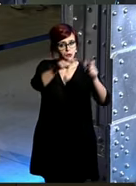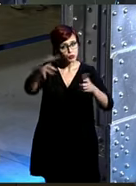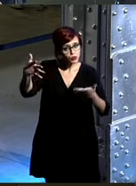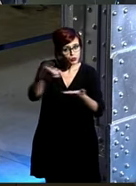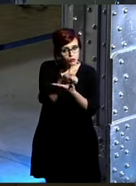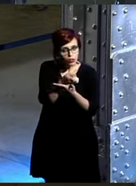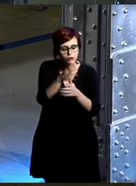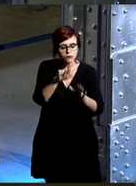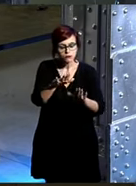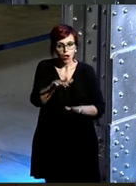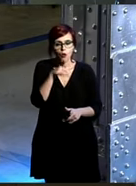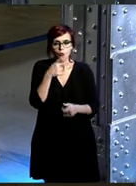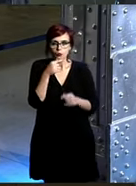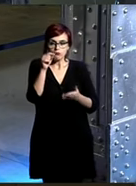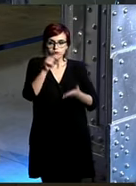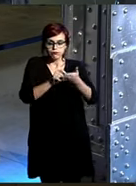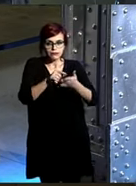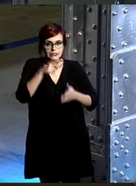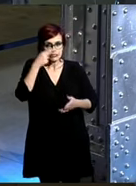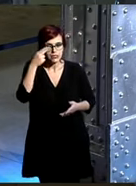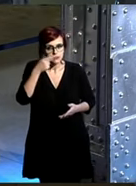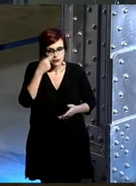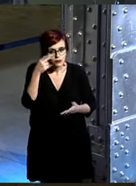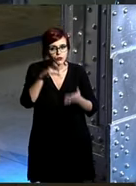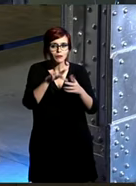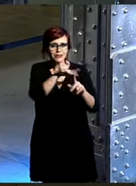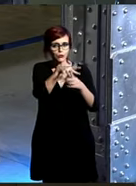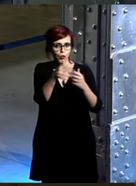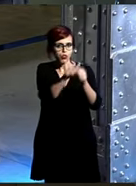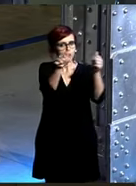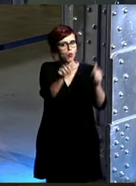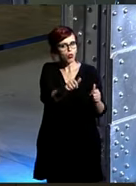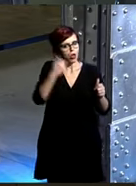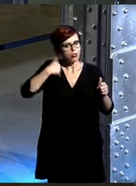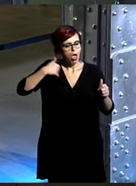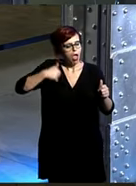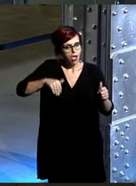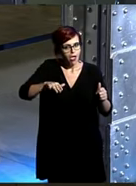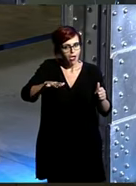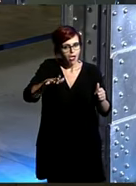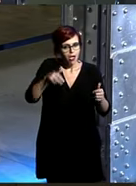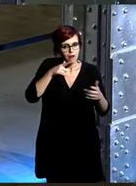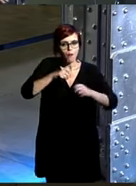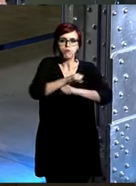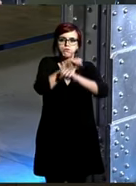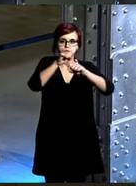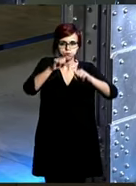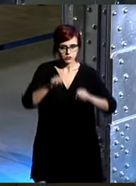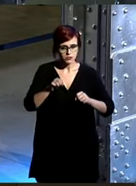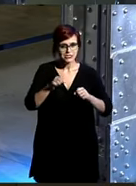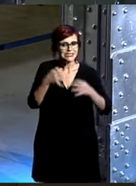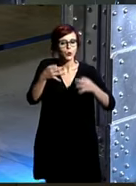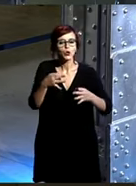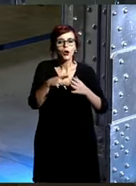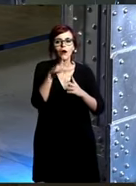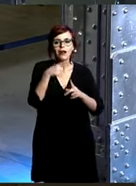que estamos viviendo un momento muy interesante en el que este cambio de paradigma ya es algo que está consensuado, que sobre todo en los primeros niveles,